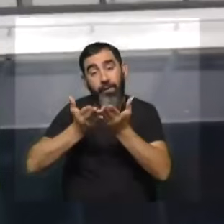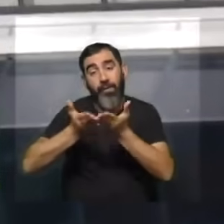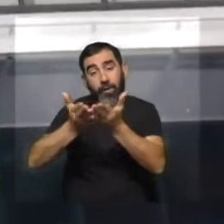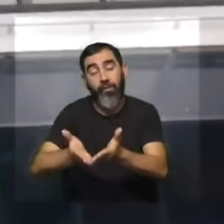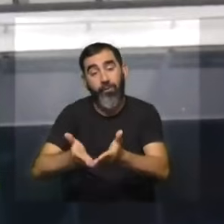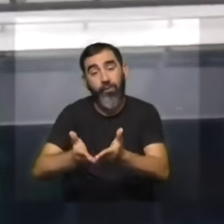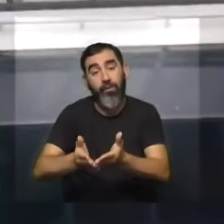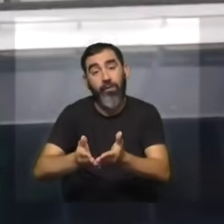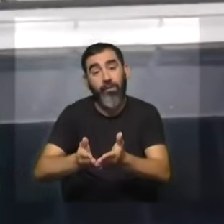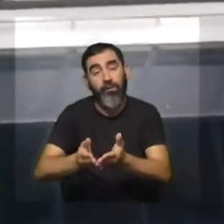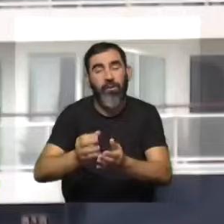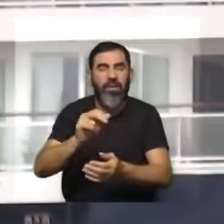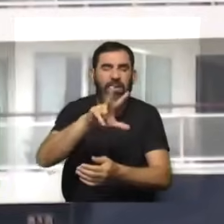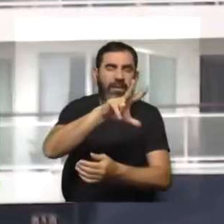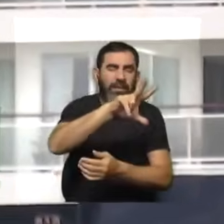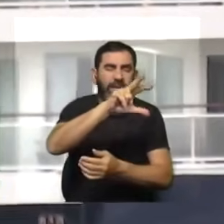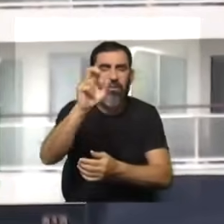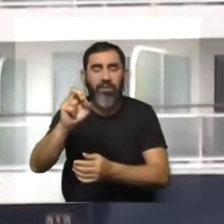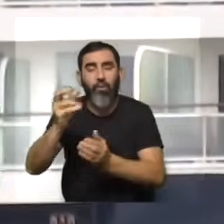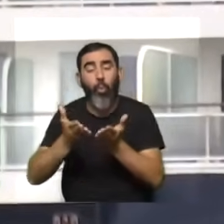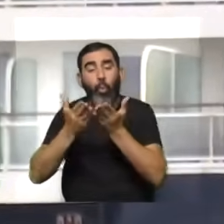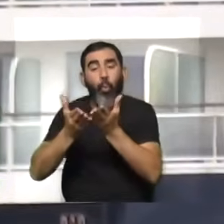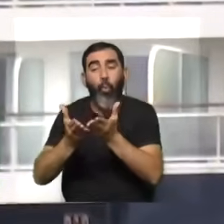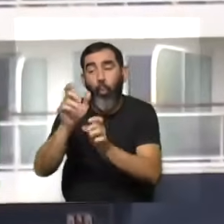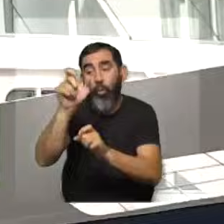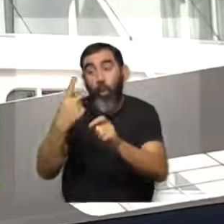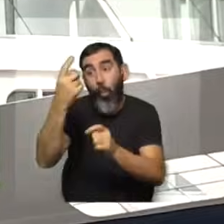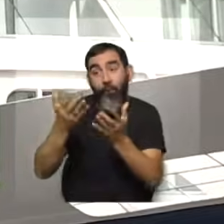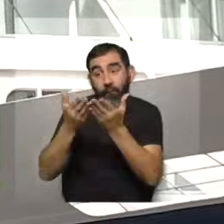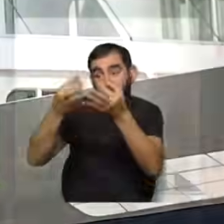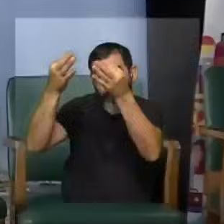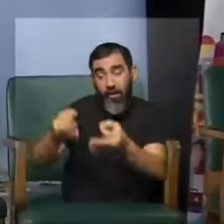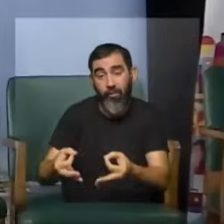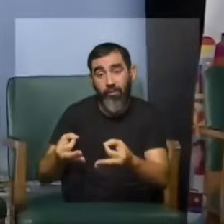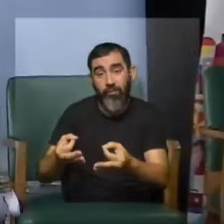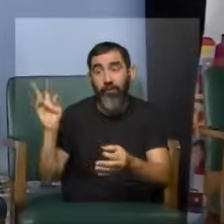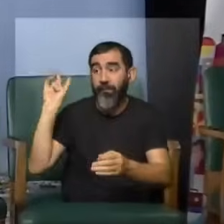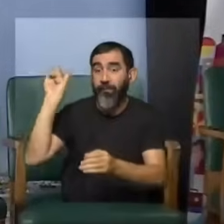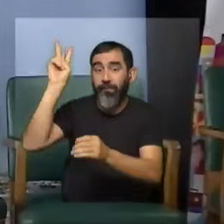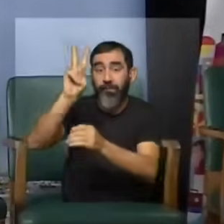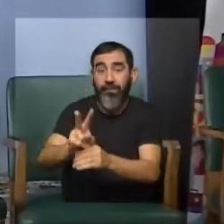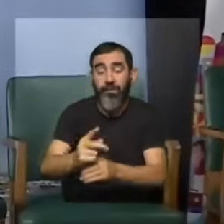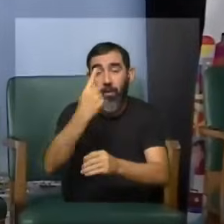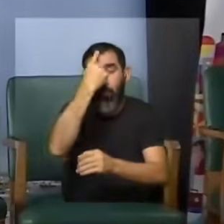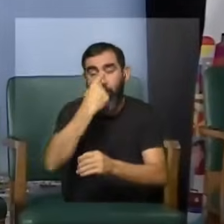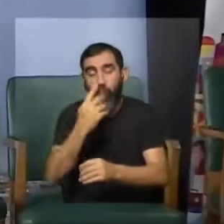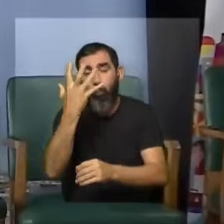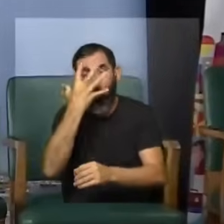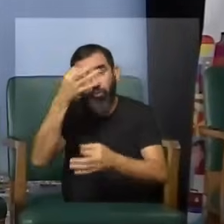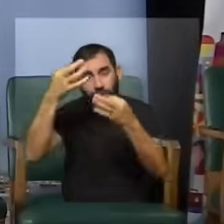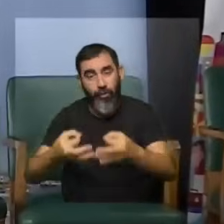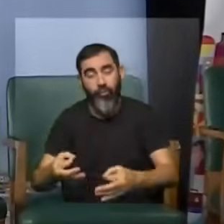hubo unos 300 cruceristas de uno de los barcos que está aquí atracado que estuvieron visitando el Museo del